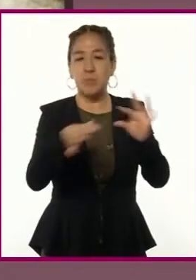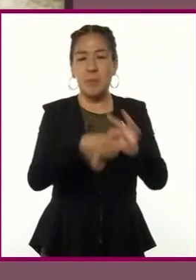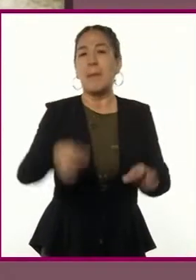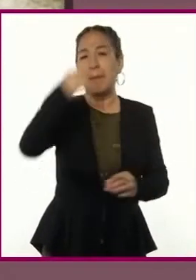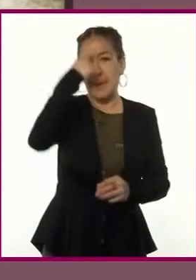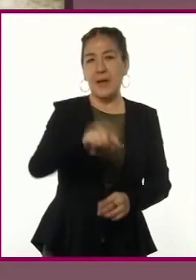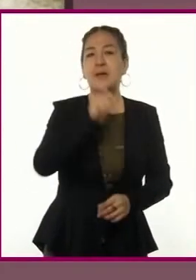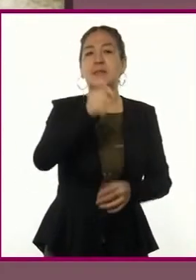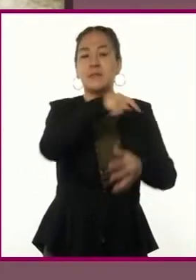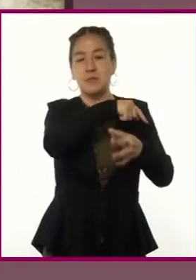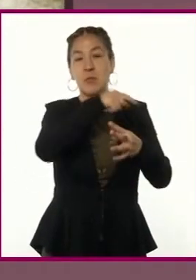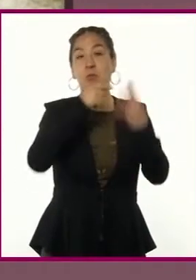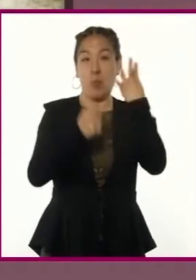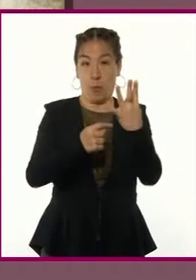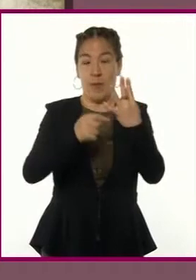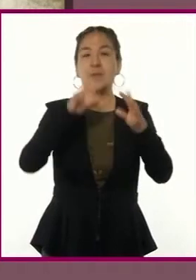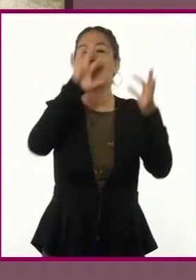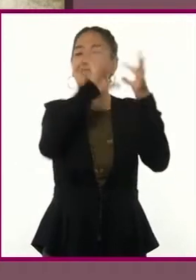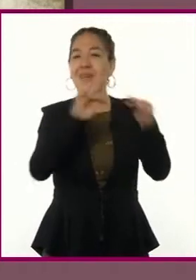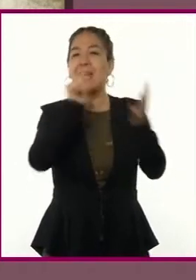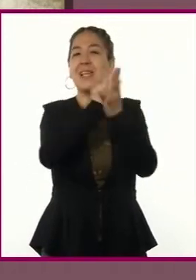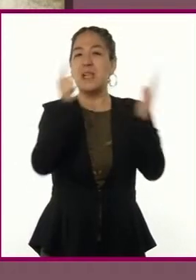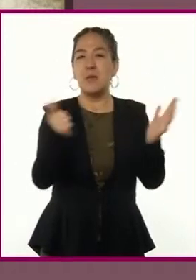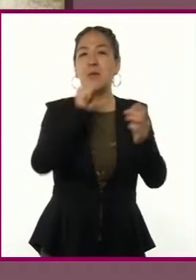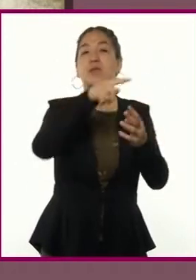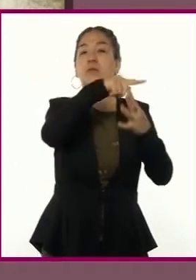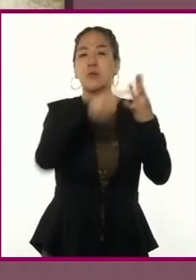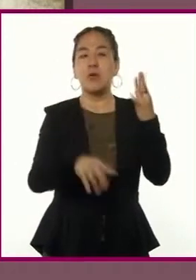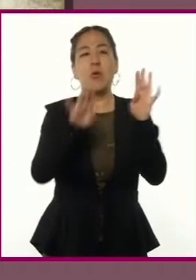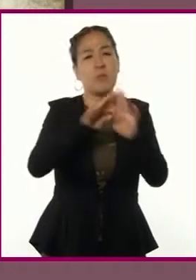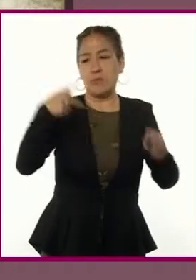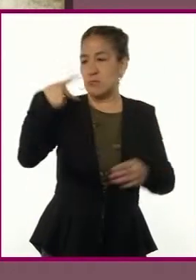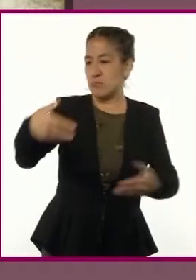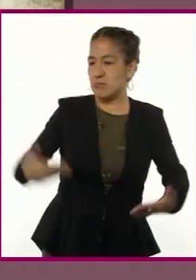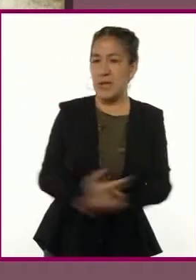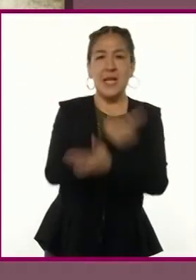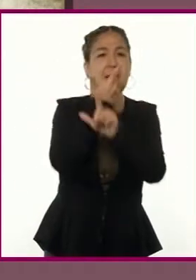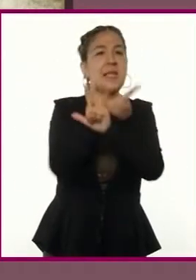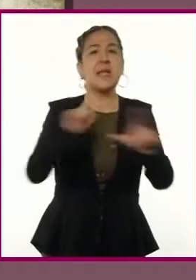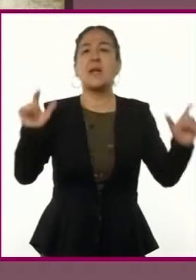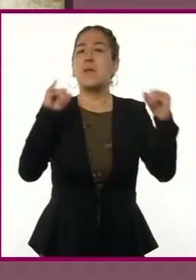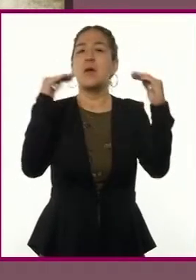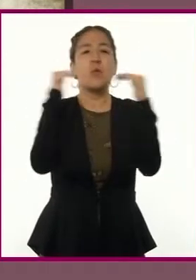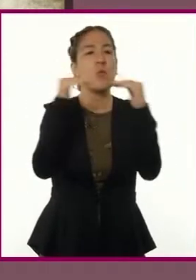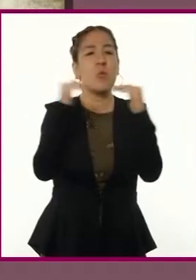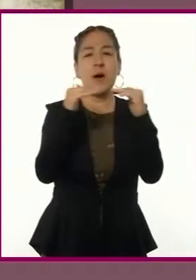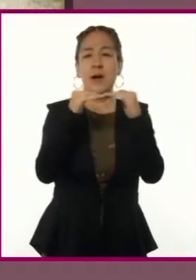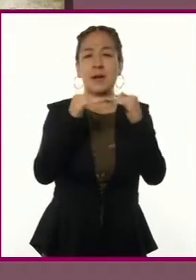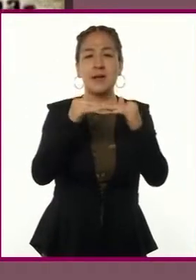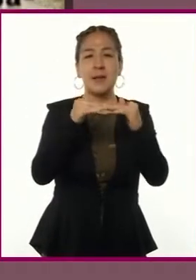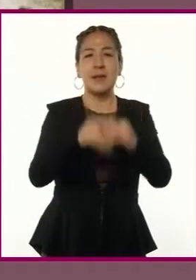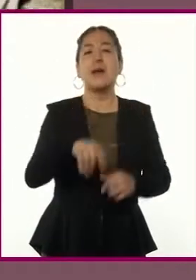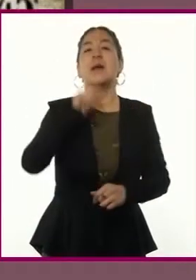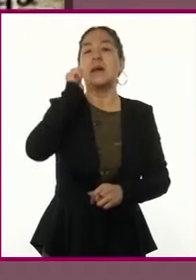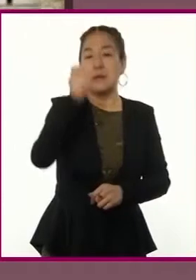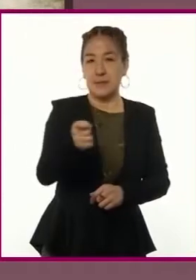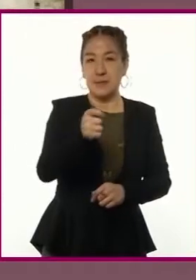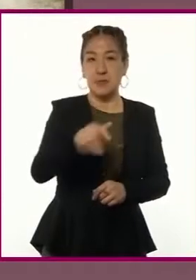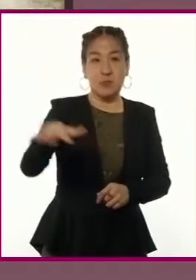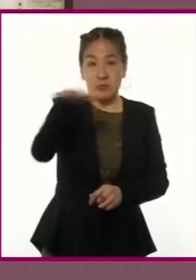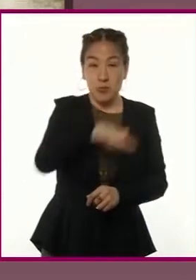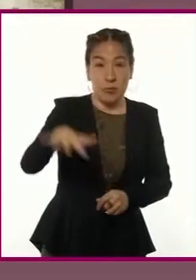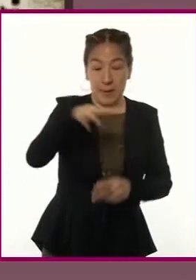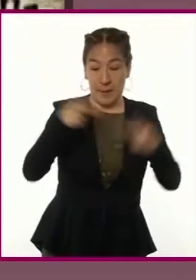4 volúmenes en los que sostiene que todos los hombres nacen libres e iguales por naturaleza. Señala que el objetivo de